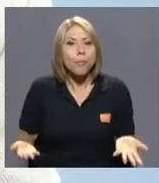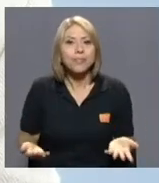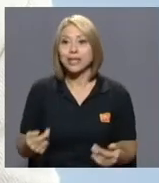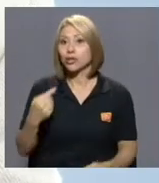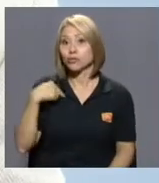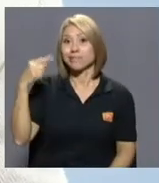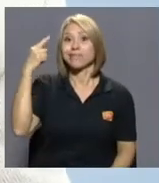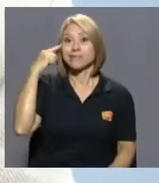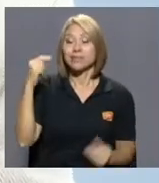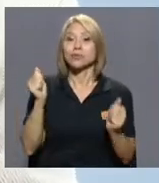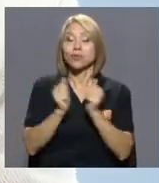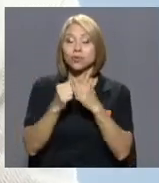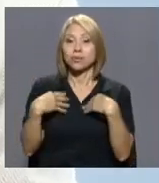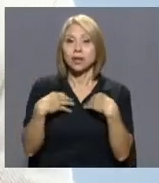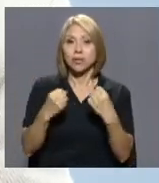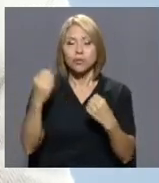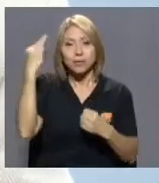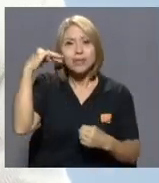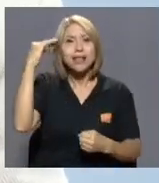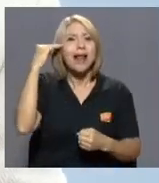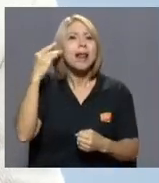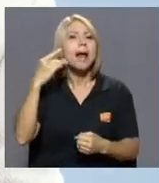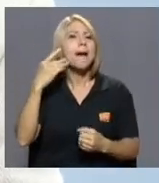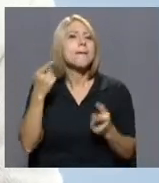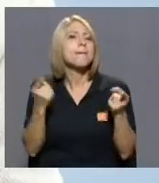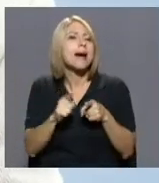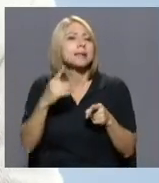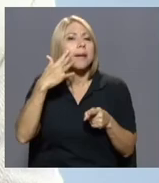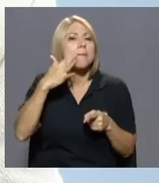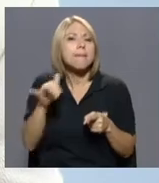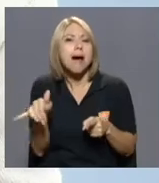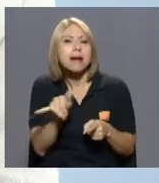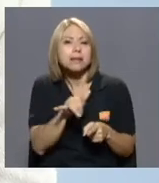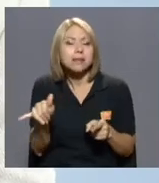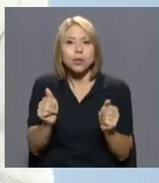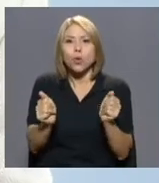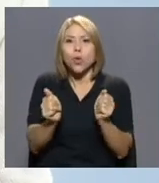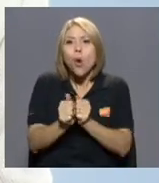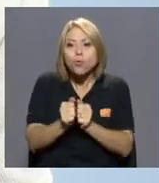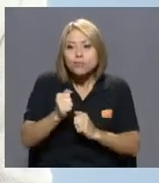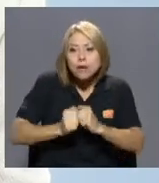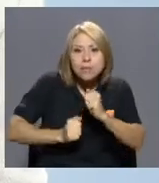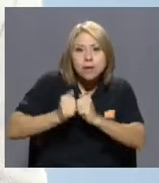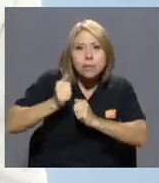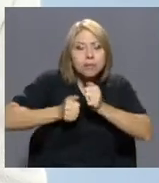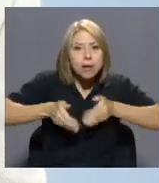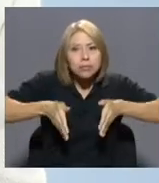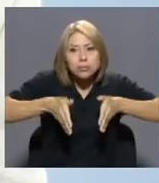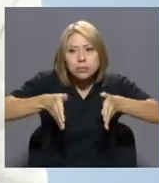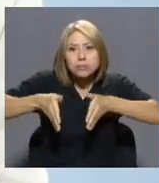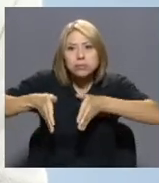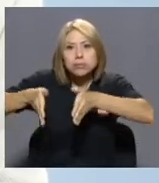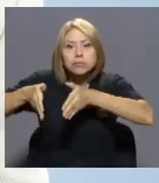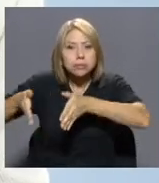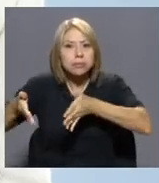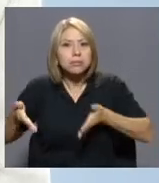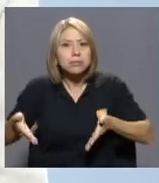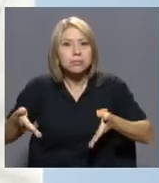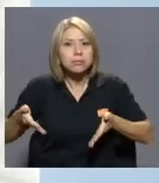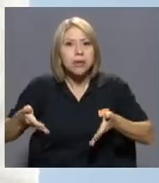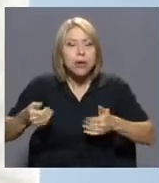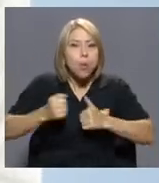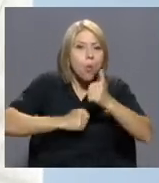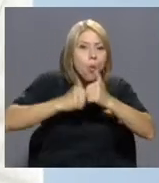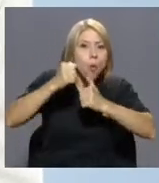mental nos pasa algo parecido a lo que nos pasa a veces con infraestructura, y es que las cosas que no se ven no